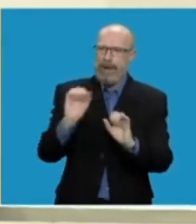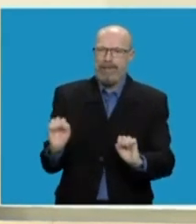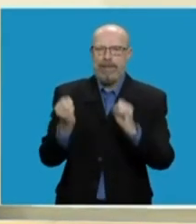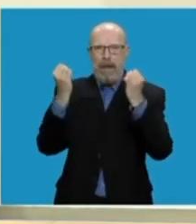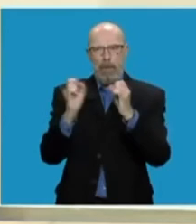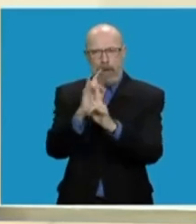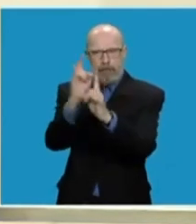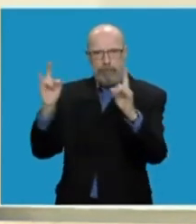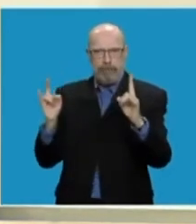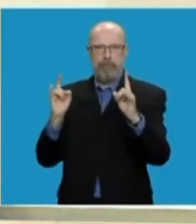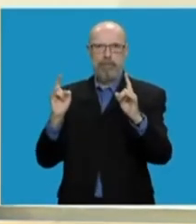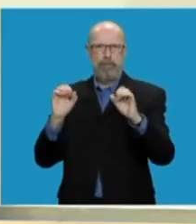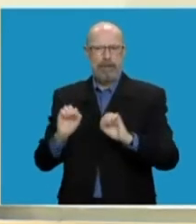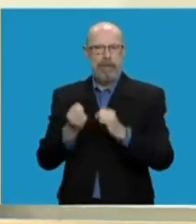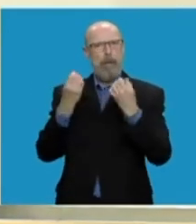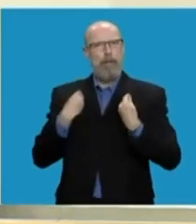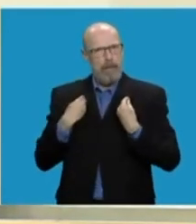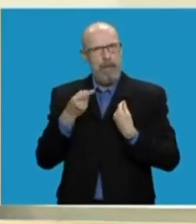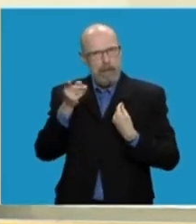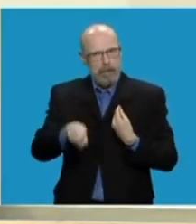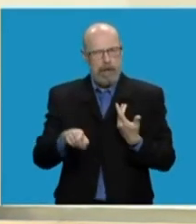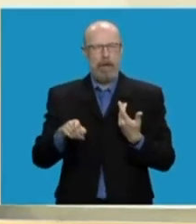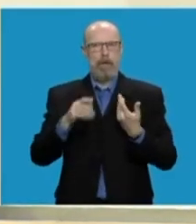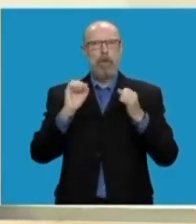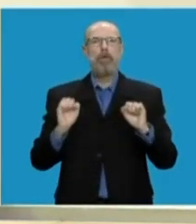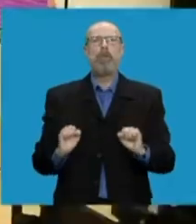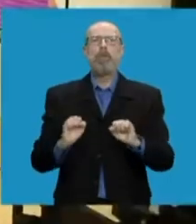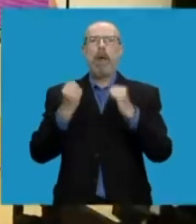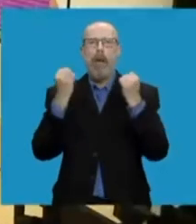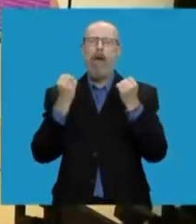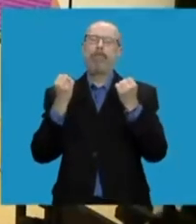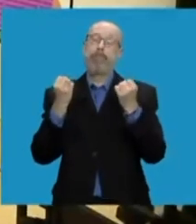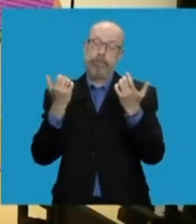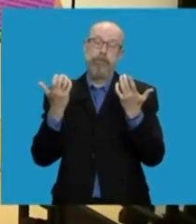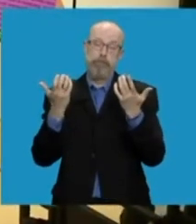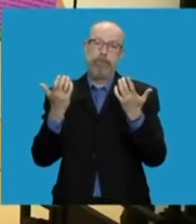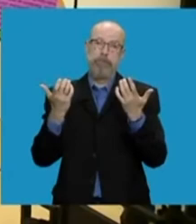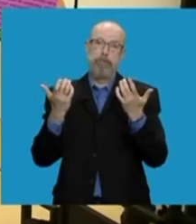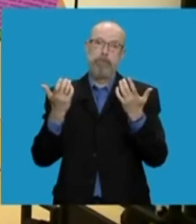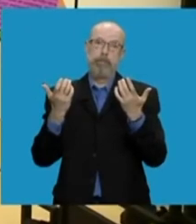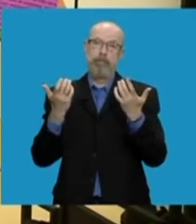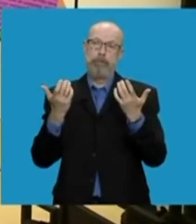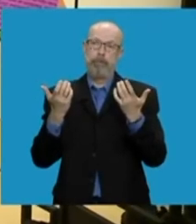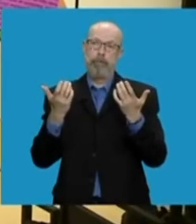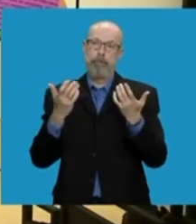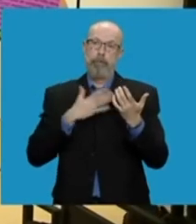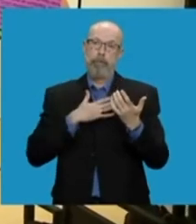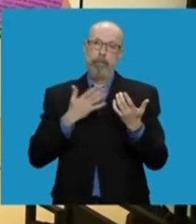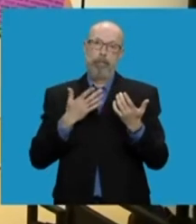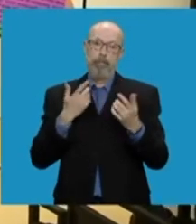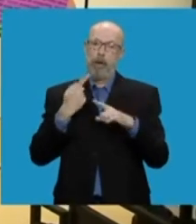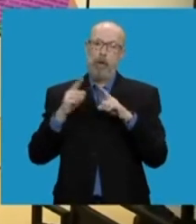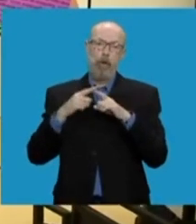salvar, en muchos casos, también vidas, para salvar, por supuesto, nuestros elementos